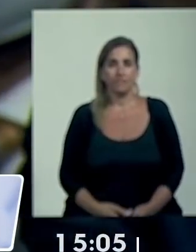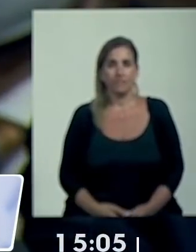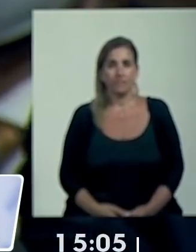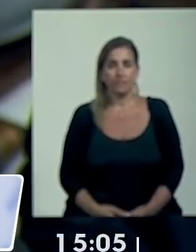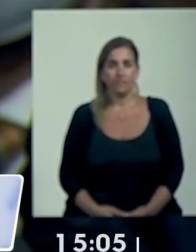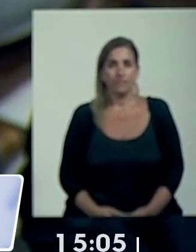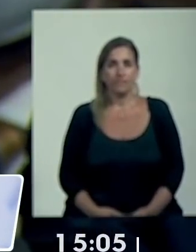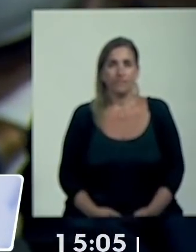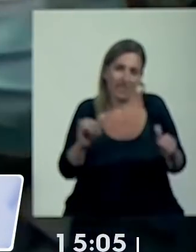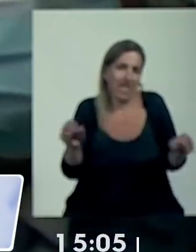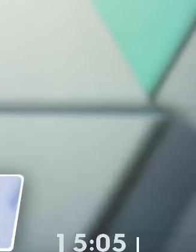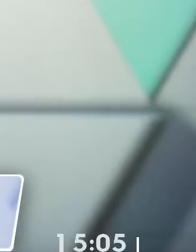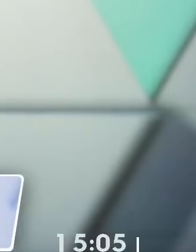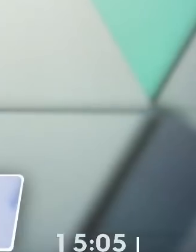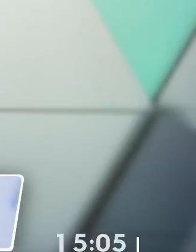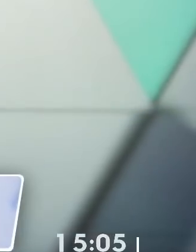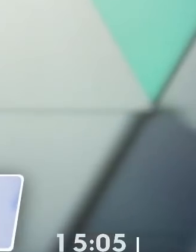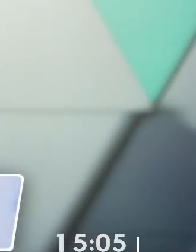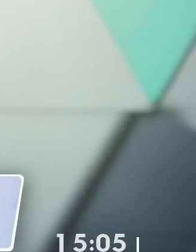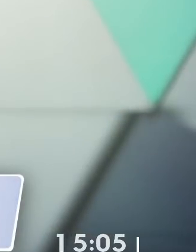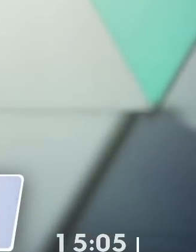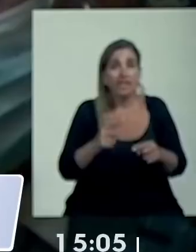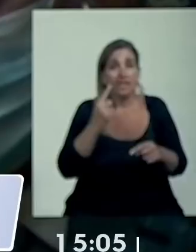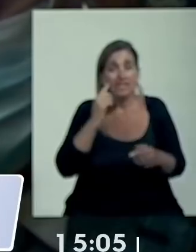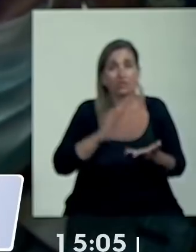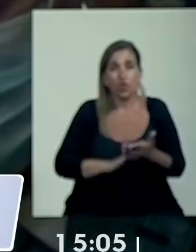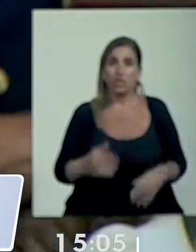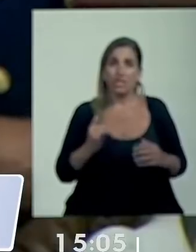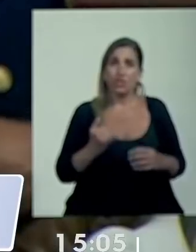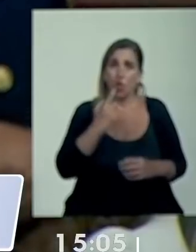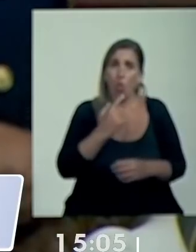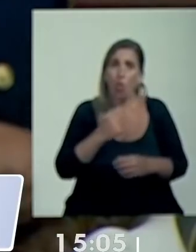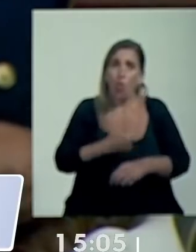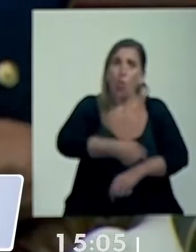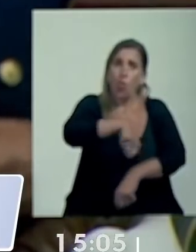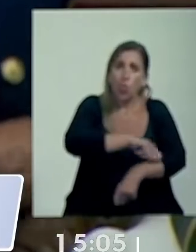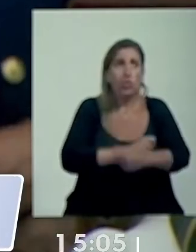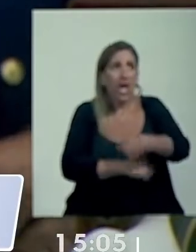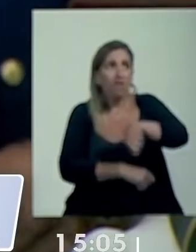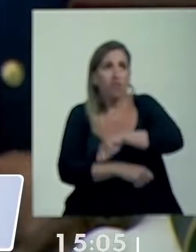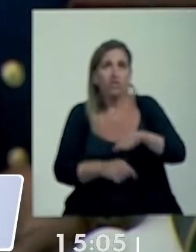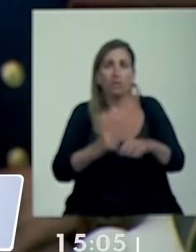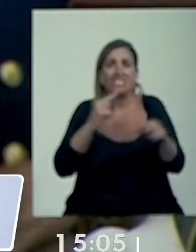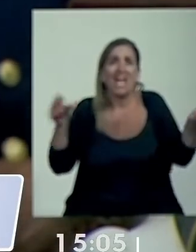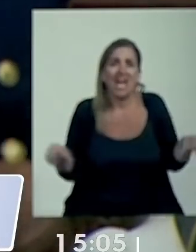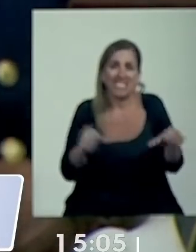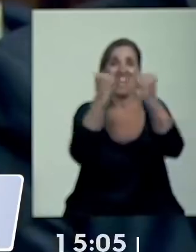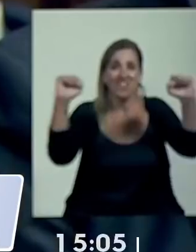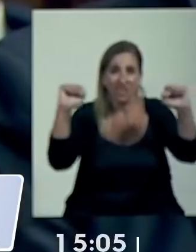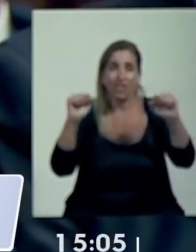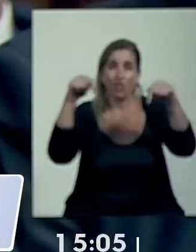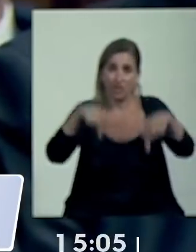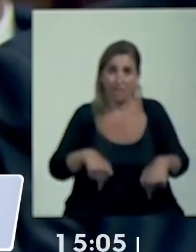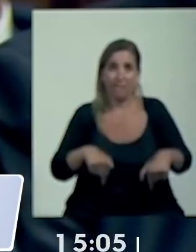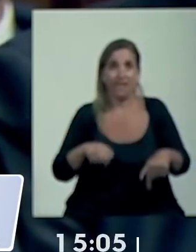ver que hay que moderar más que otra cosa exactamente en el debate no participa pero yo he dicho que cuando se discute ese tema bajo la